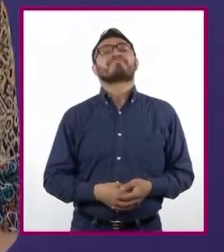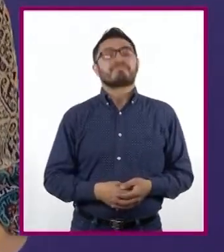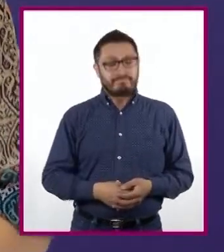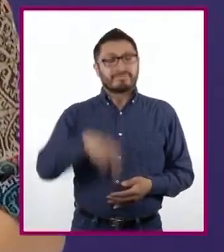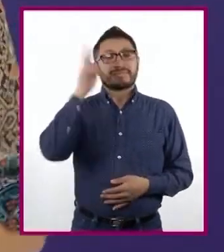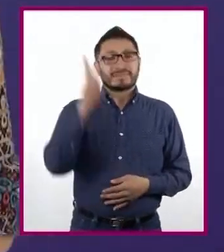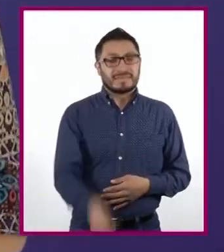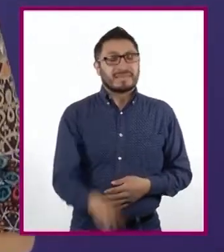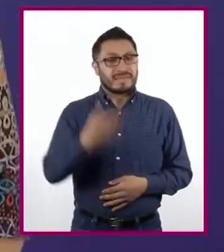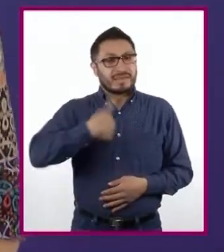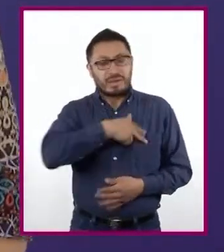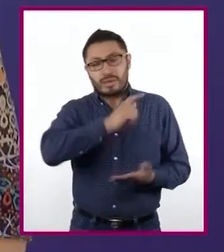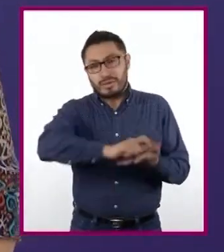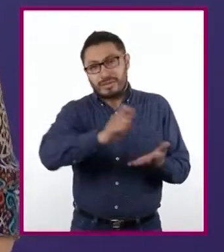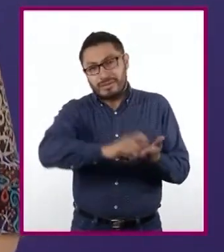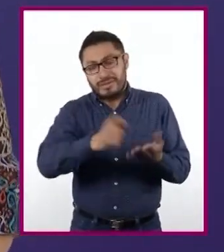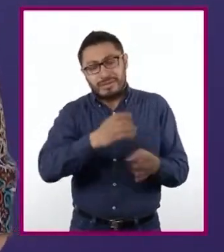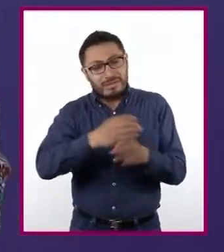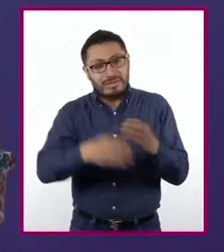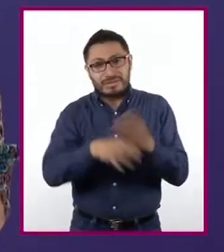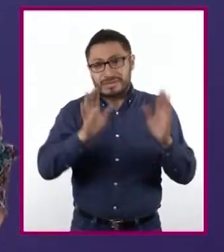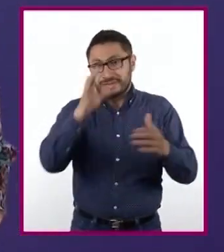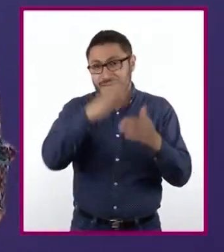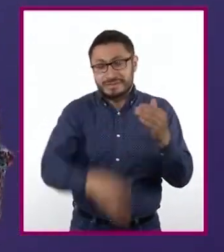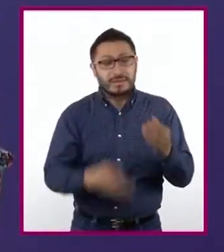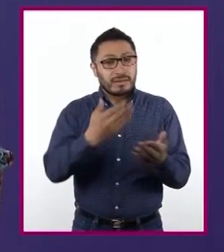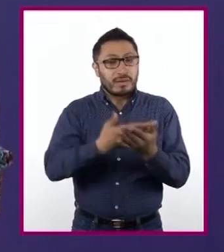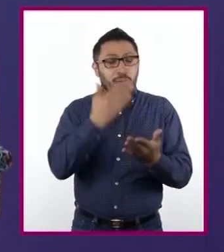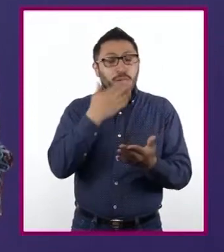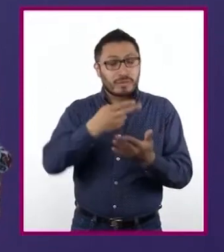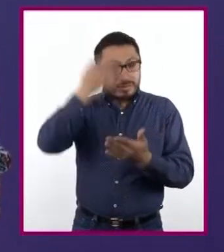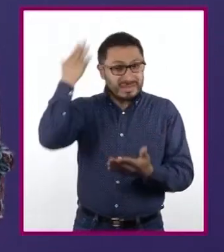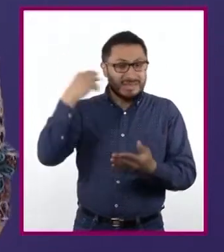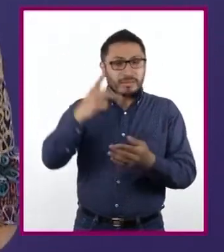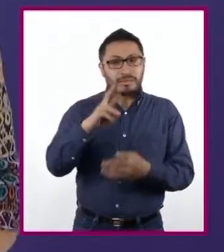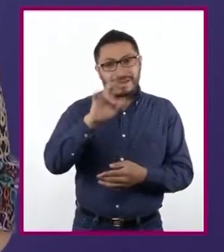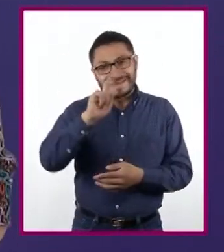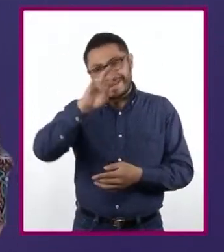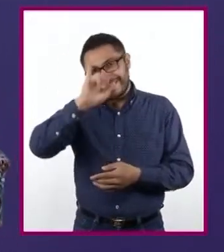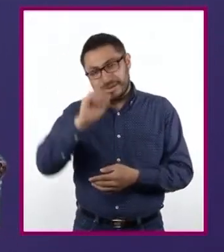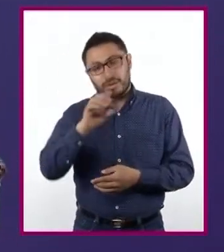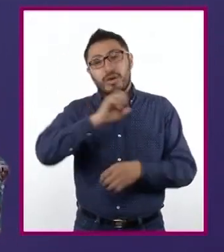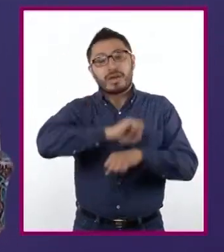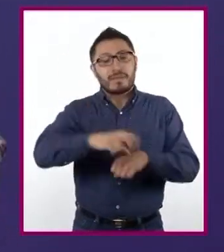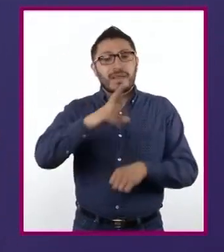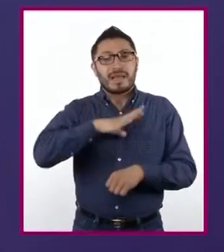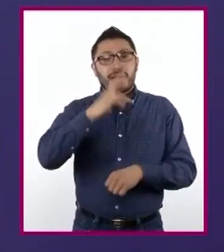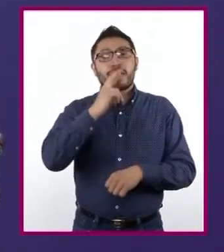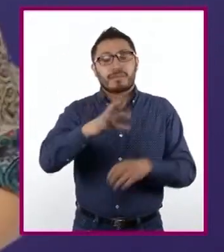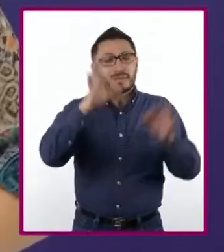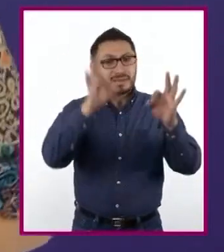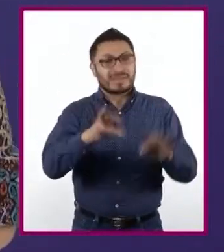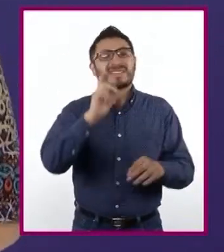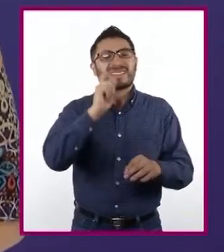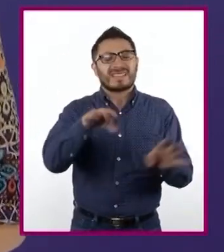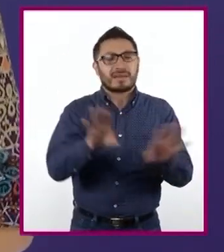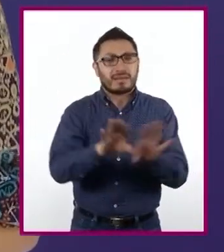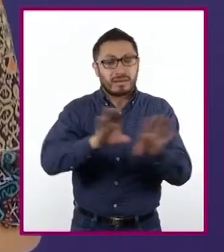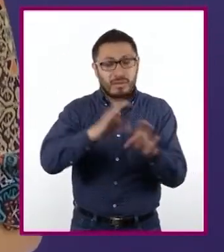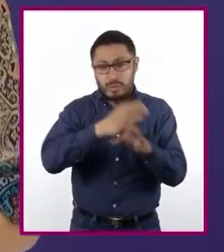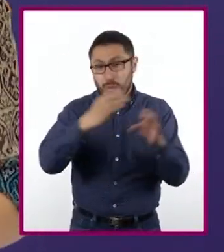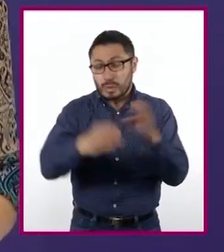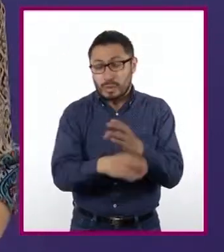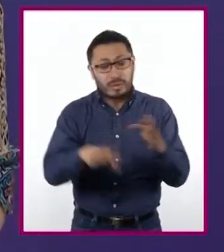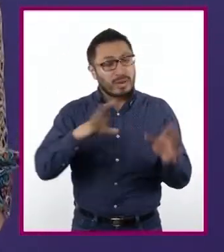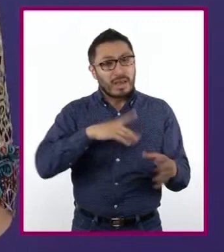Definitivamente, si vamos a narrar hechos que ya concluyeron, el pasado o pretérito simple es la respuesta correcta. Es decir, cuando las